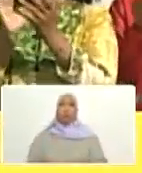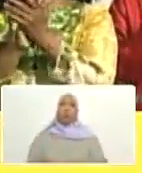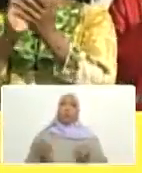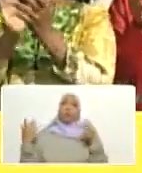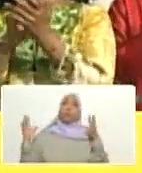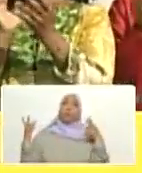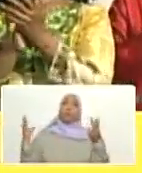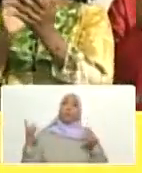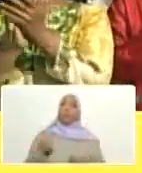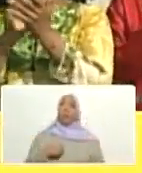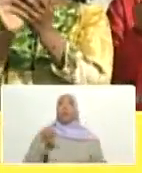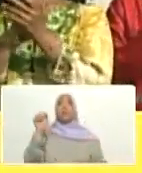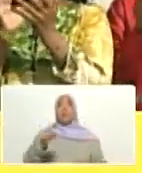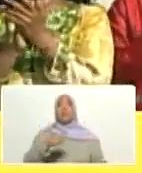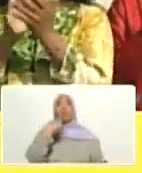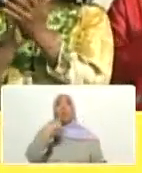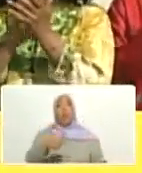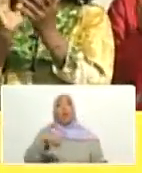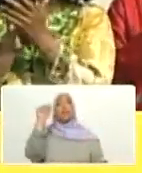¿Se lo dije o no se lo dije?